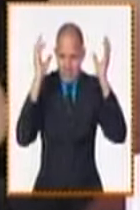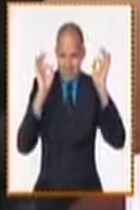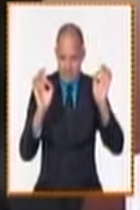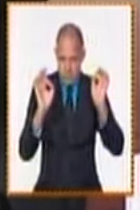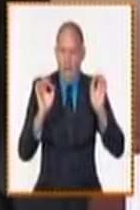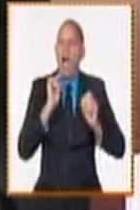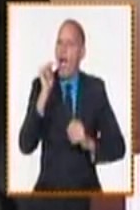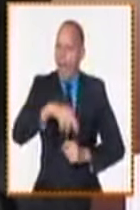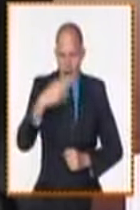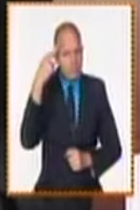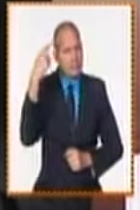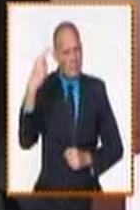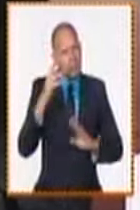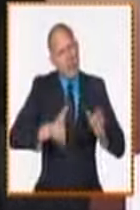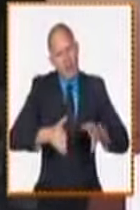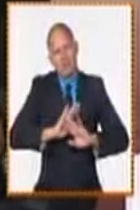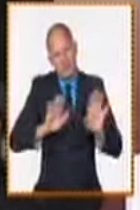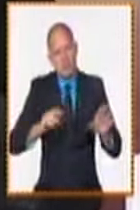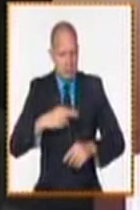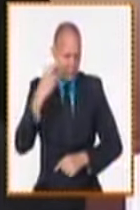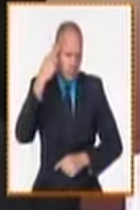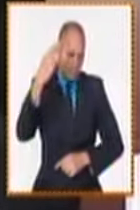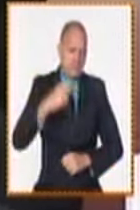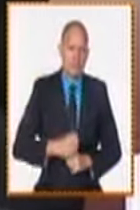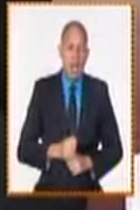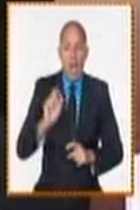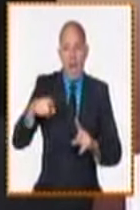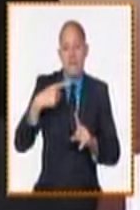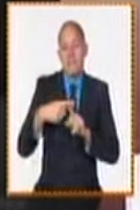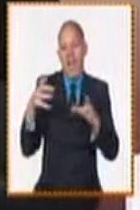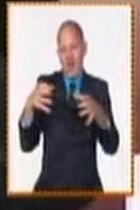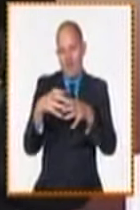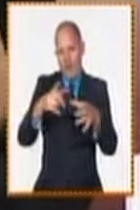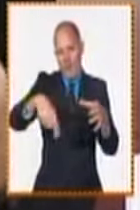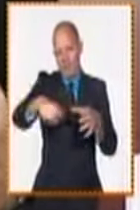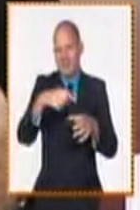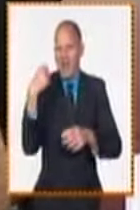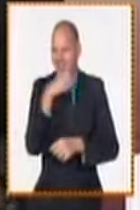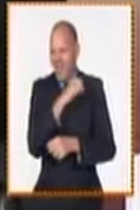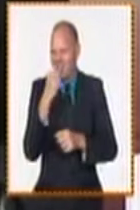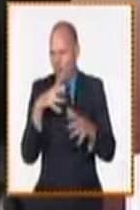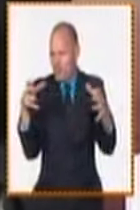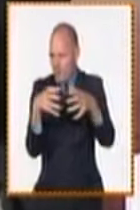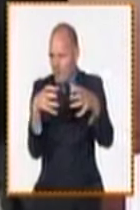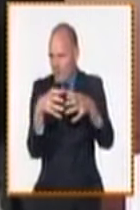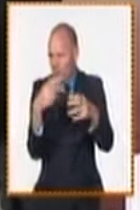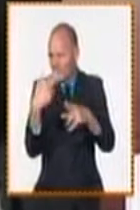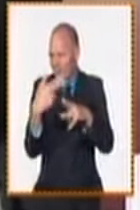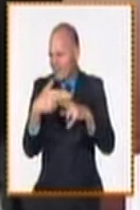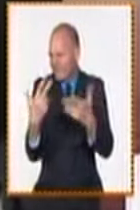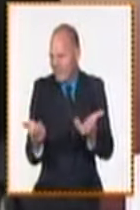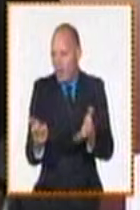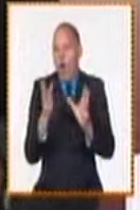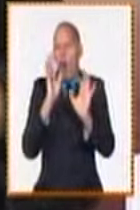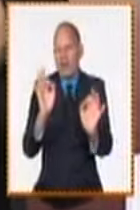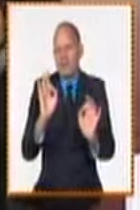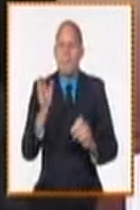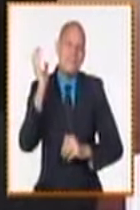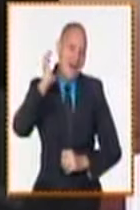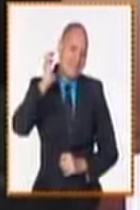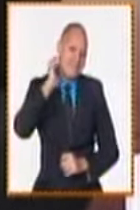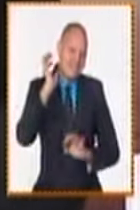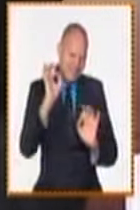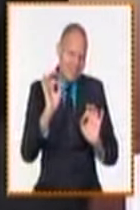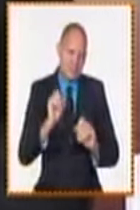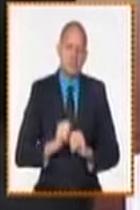orgullo de la tierra granmense. Pero es parte de una celebración más grande que todos los años los granmenses hacen, los